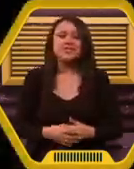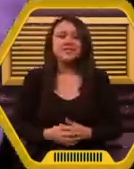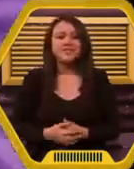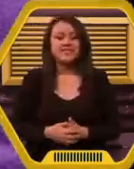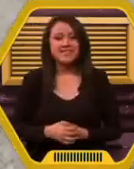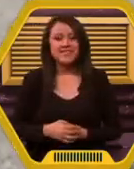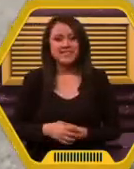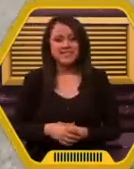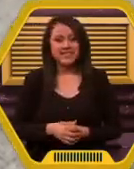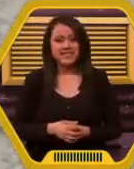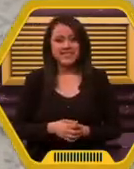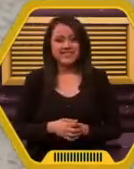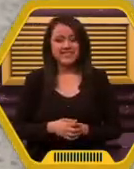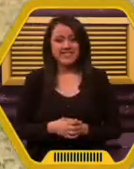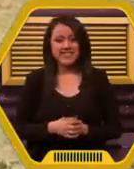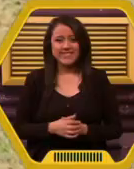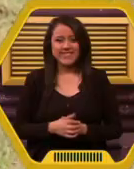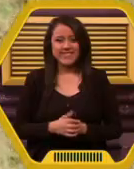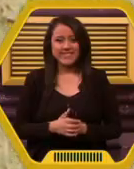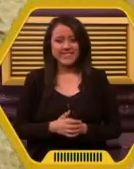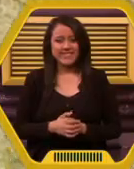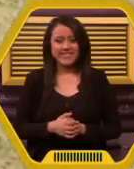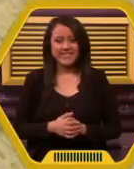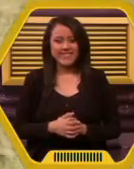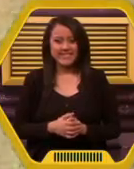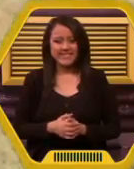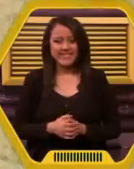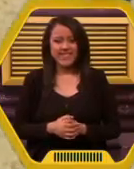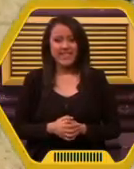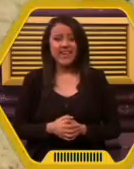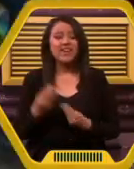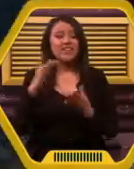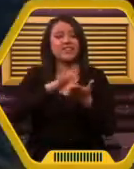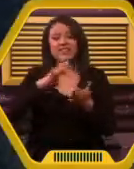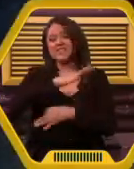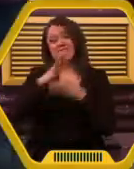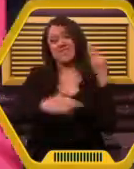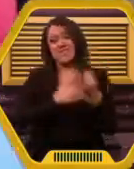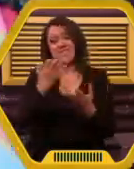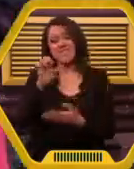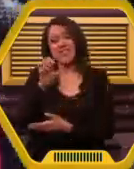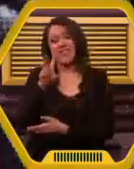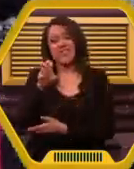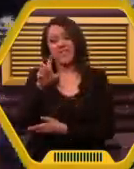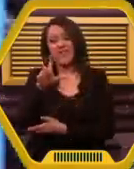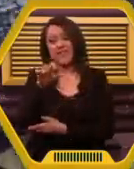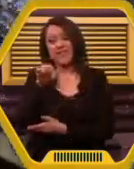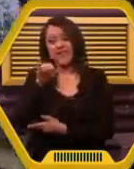Gracias por todo esto, Evelyn.